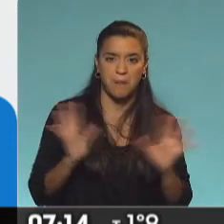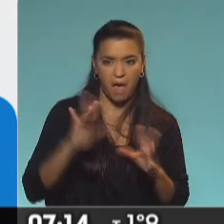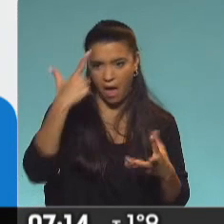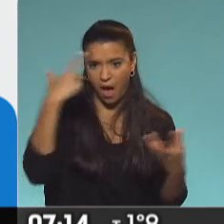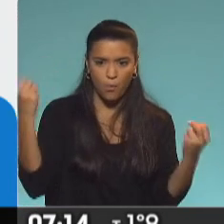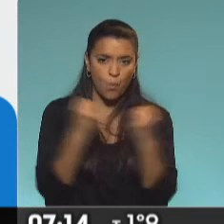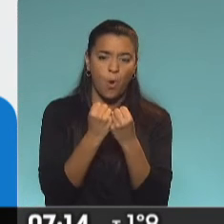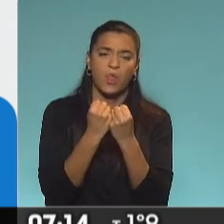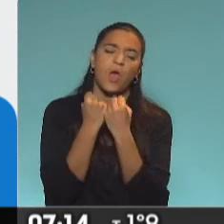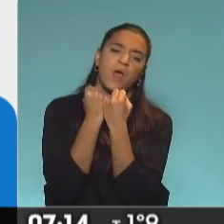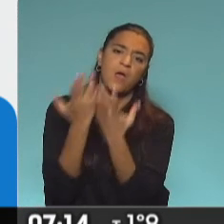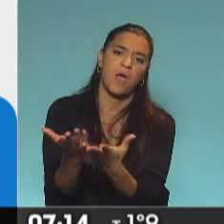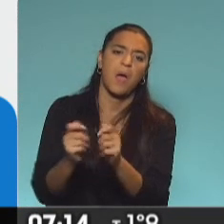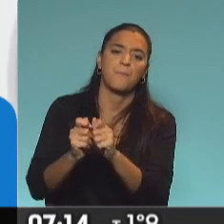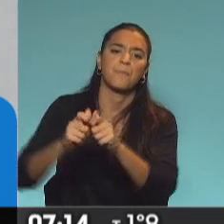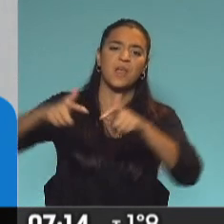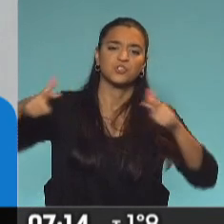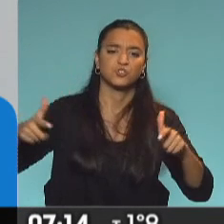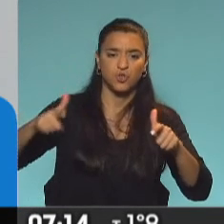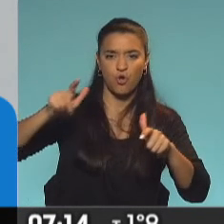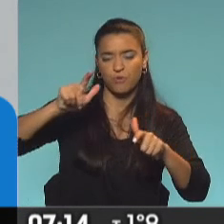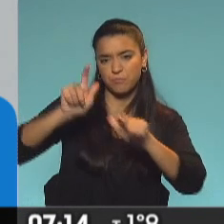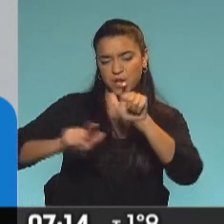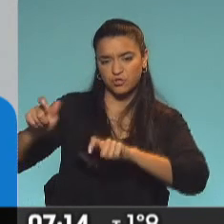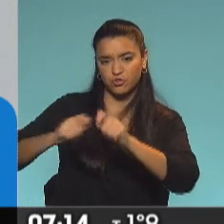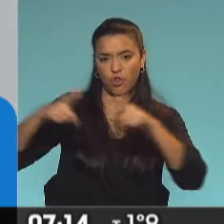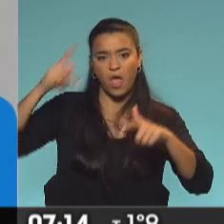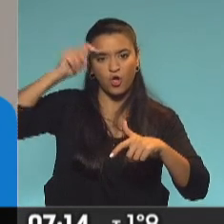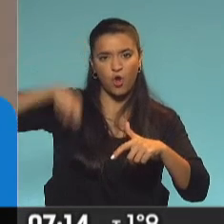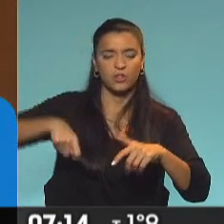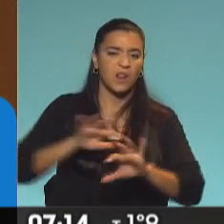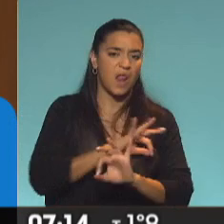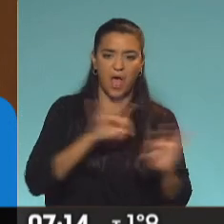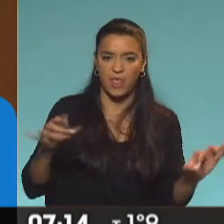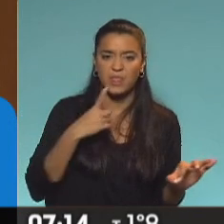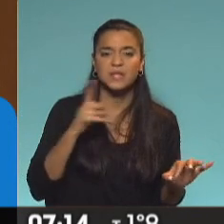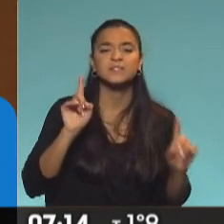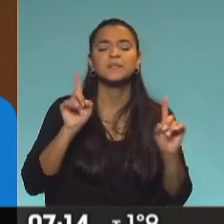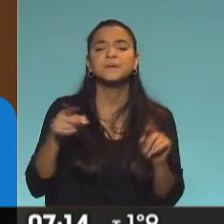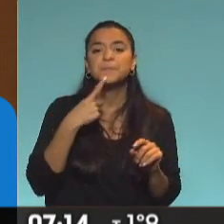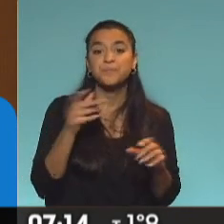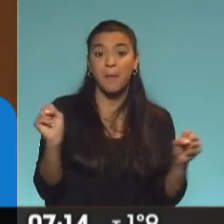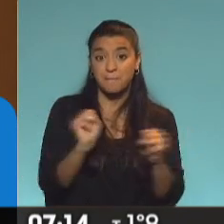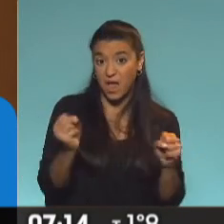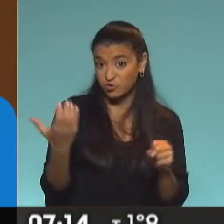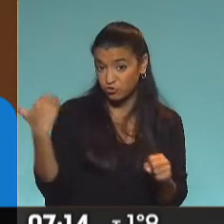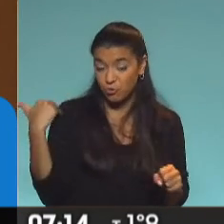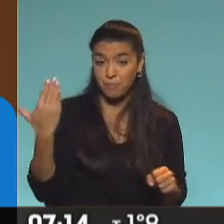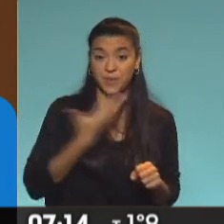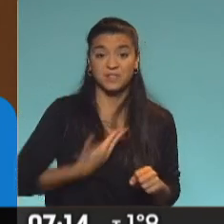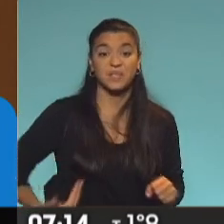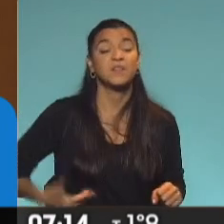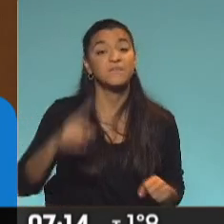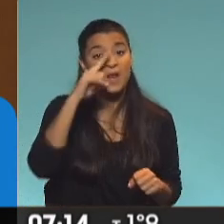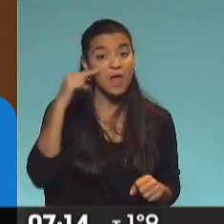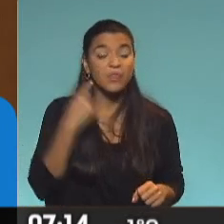ningún tipo de acuerdo para facilitar la ampliación del número de la Corte, ninguno. Y abro un paréntesis, en mayo el presidente Alberto